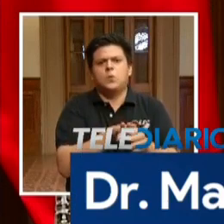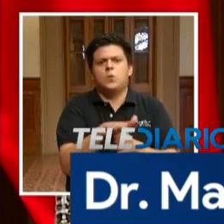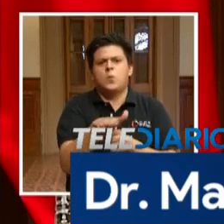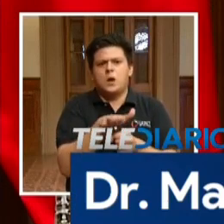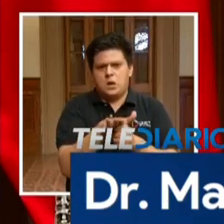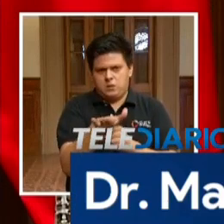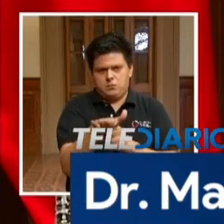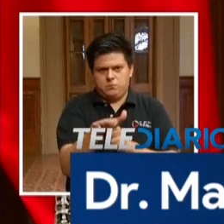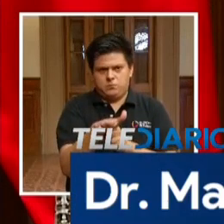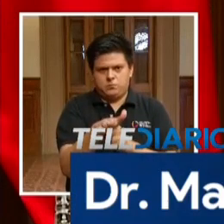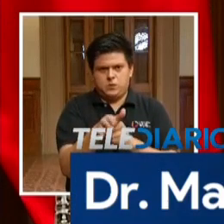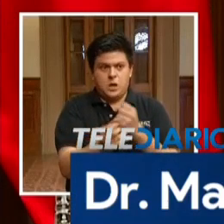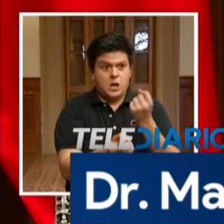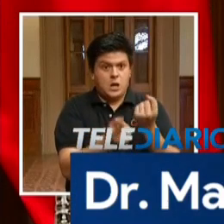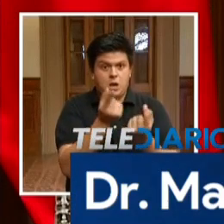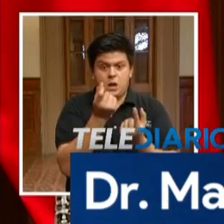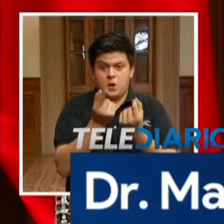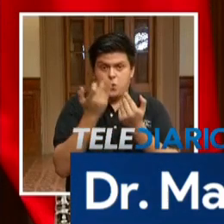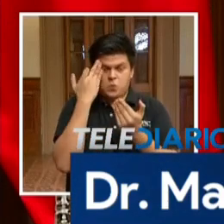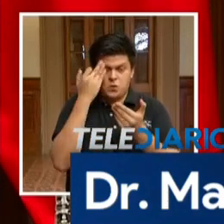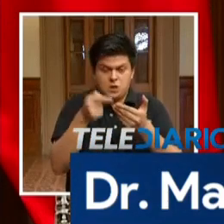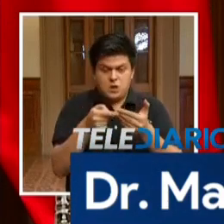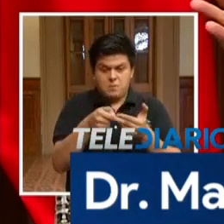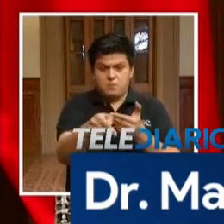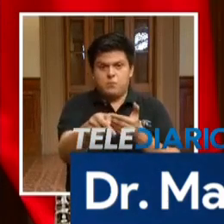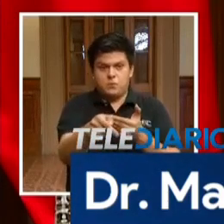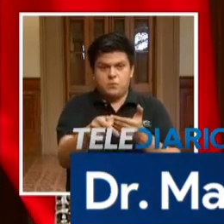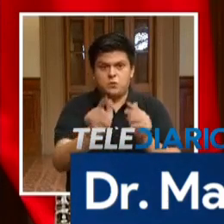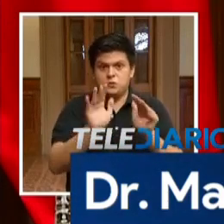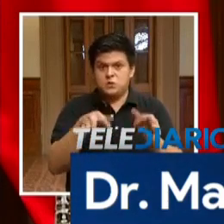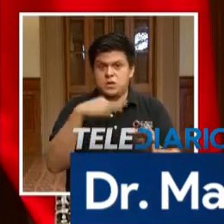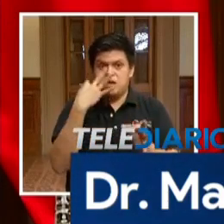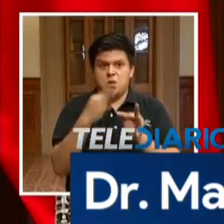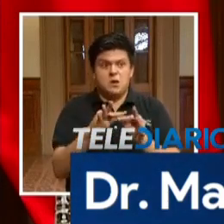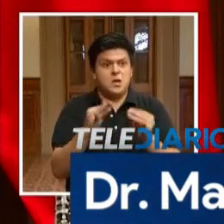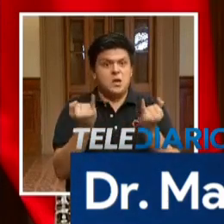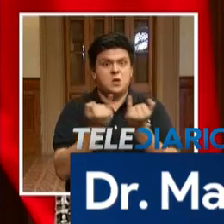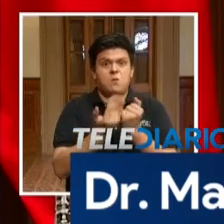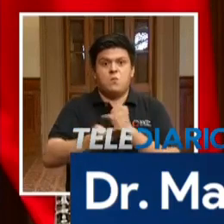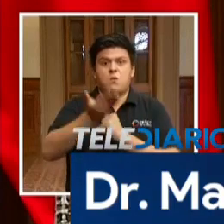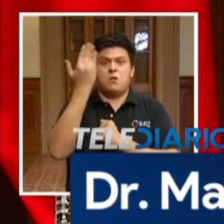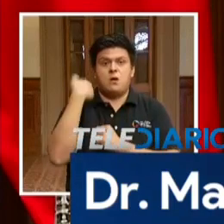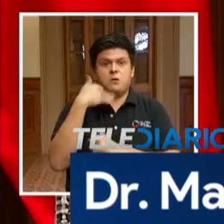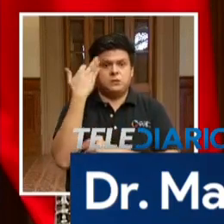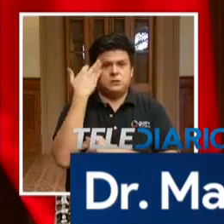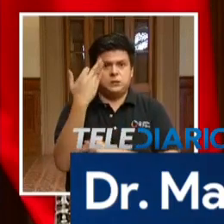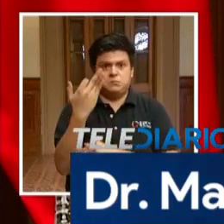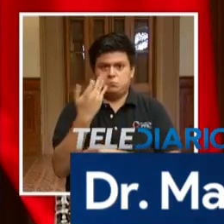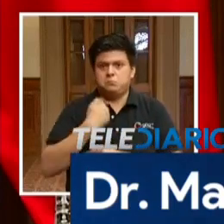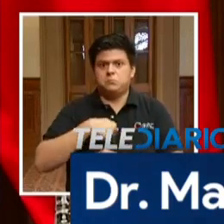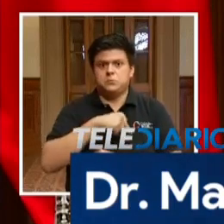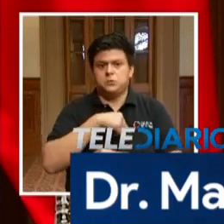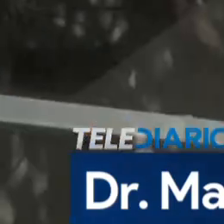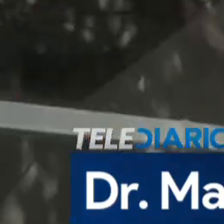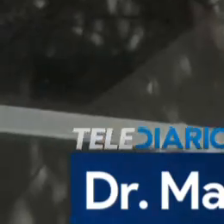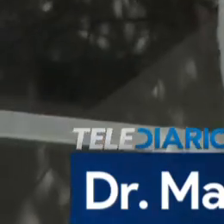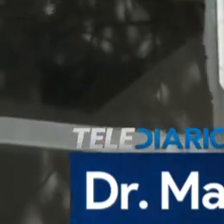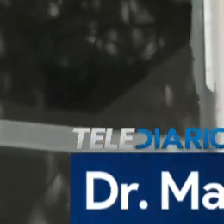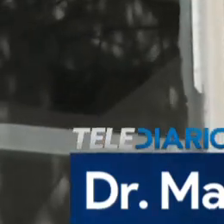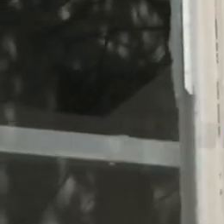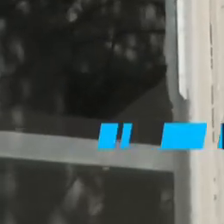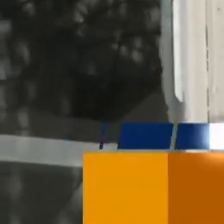en algunos meses estemos prácticamente como estábamos antes de la pandemia